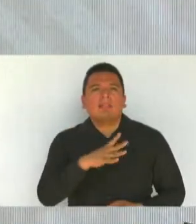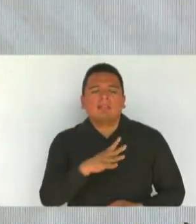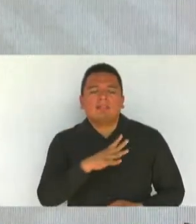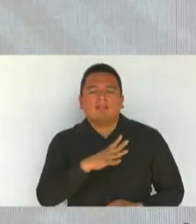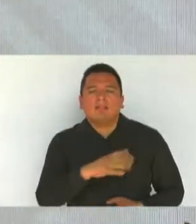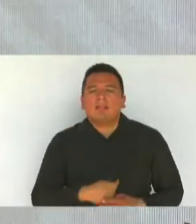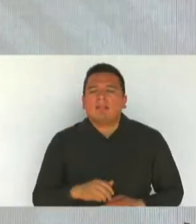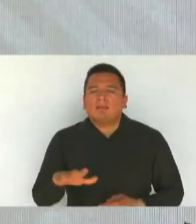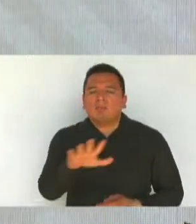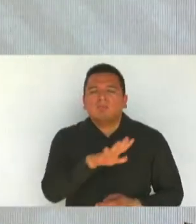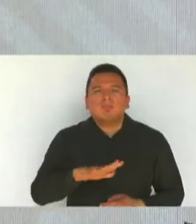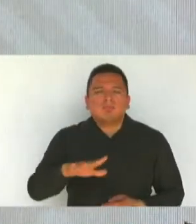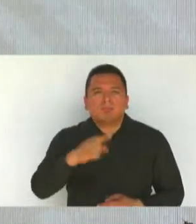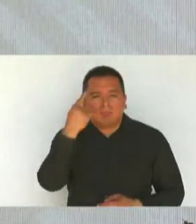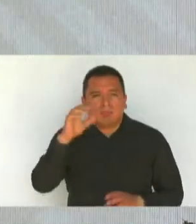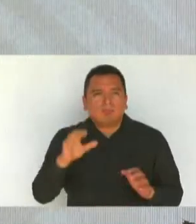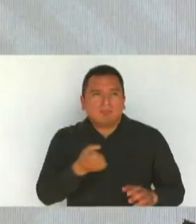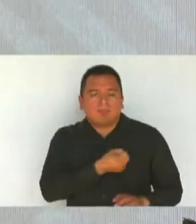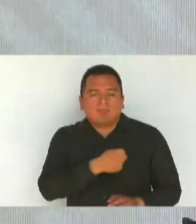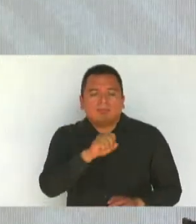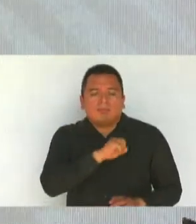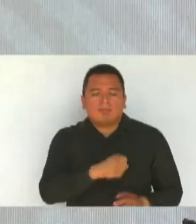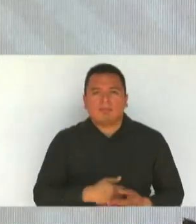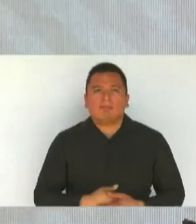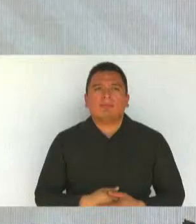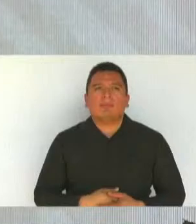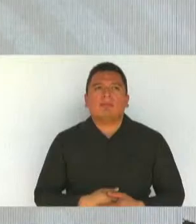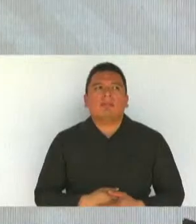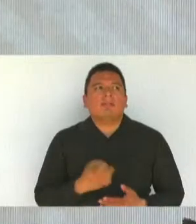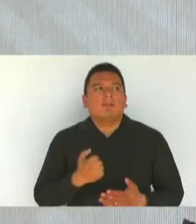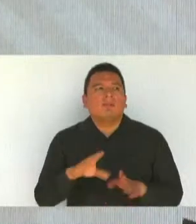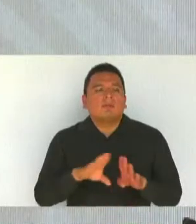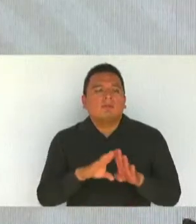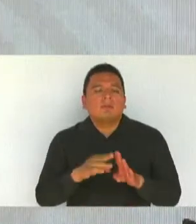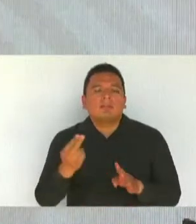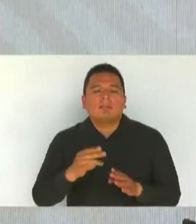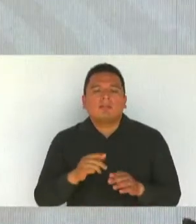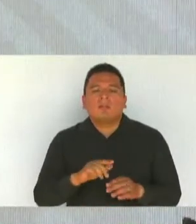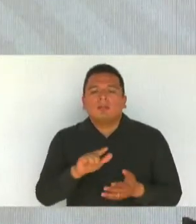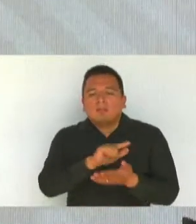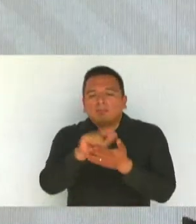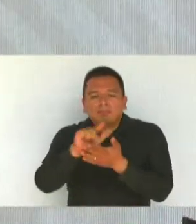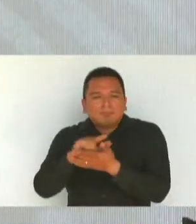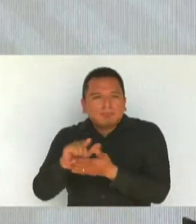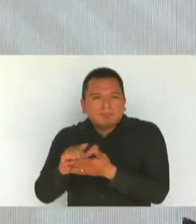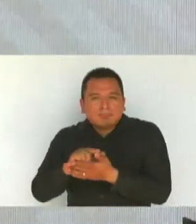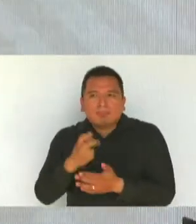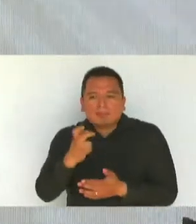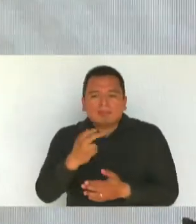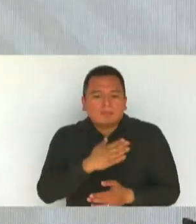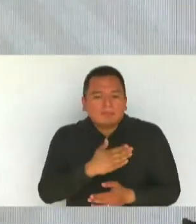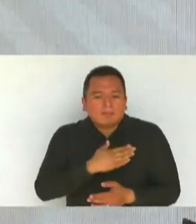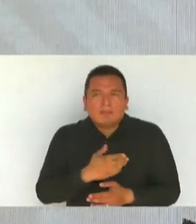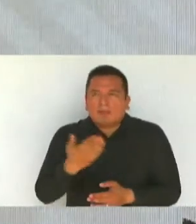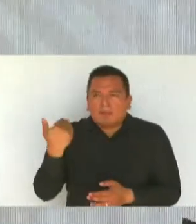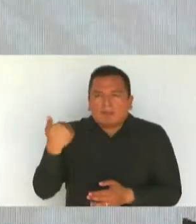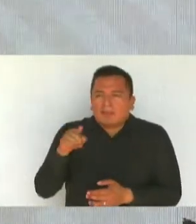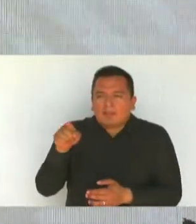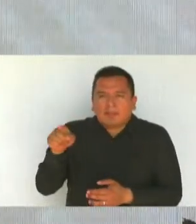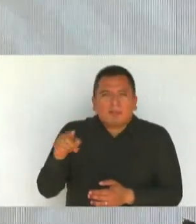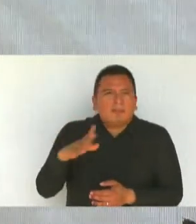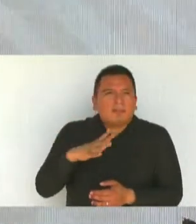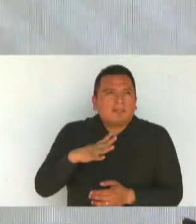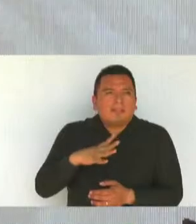saludables se dan y se empiezan a dar con la limpieza desde todos los ámbitos. Entonces, qué bueno que usted, sin saber lo que ya era